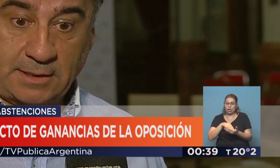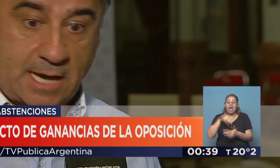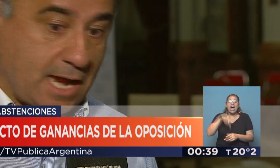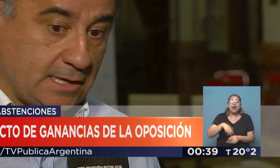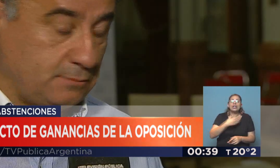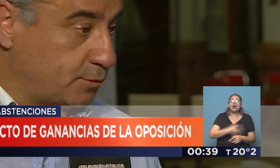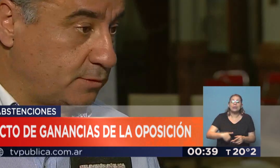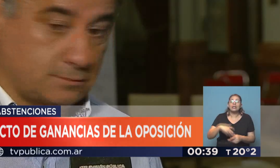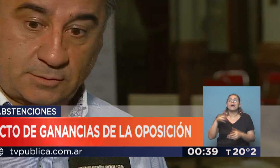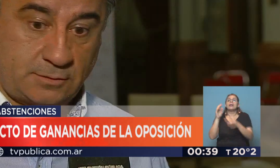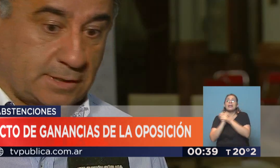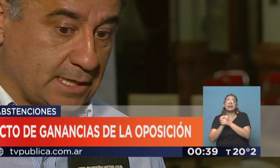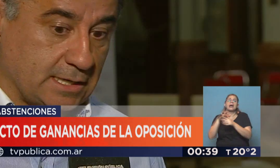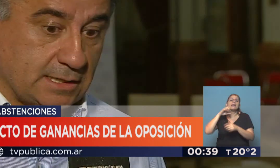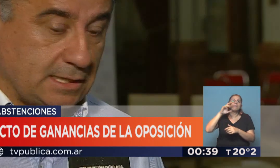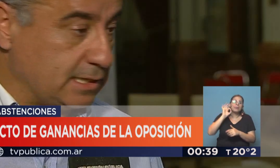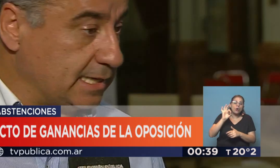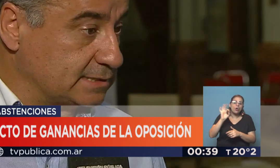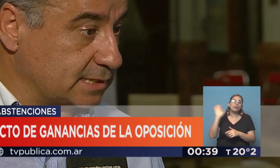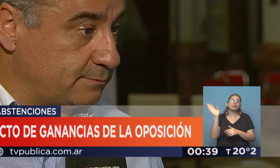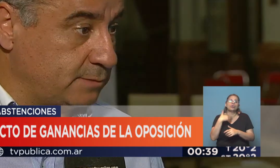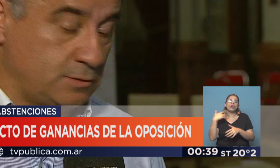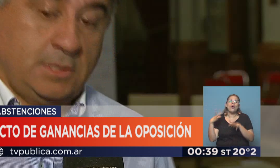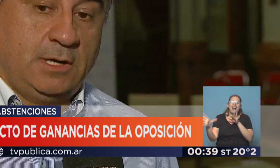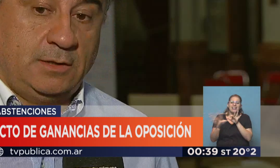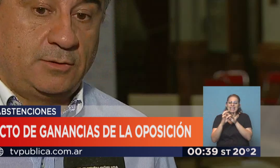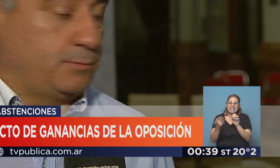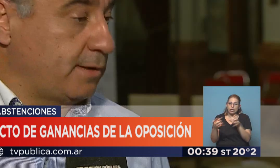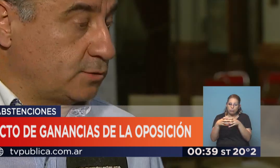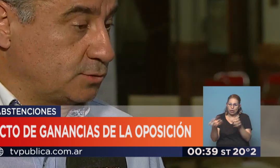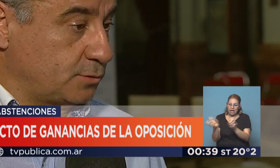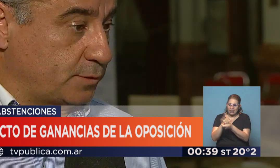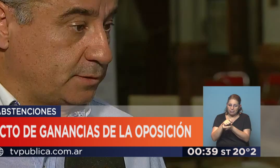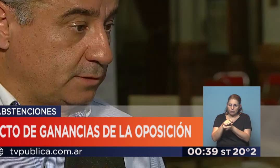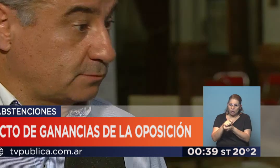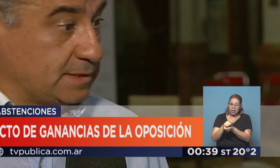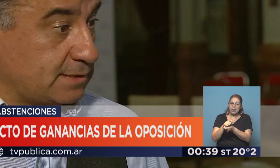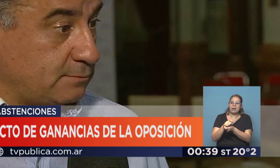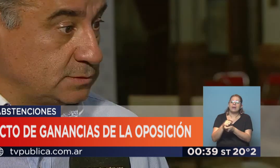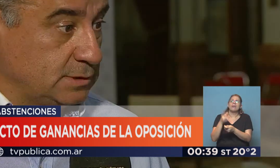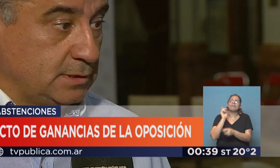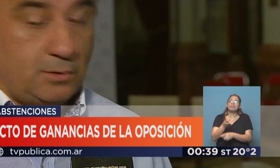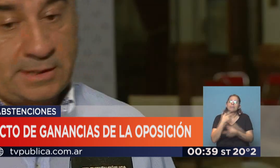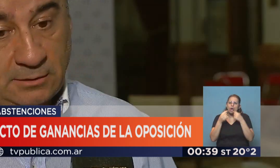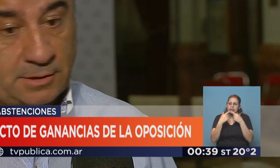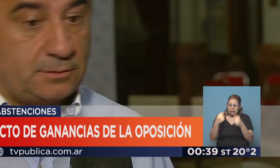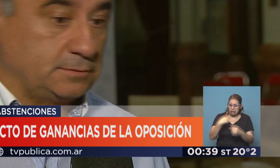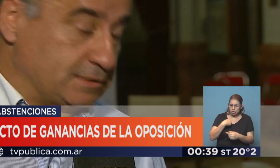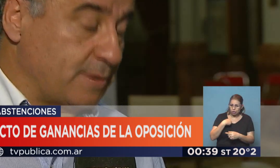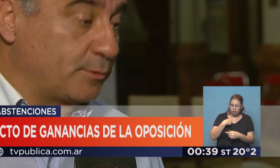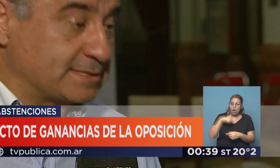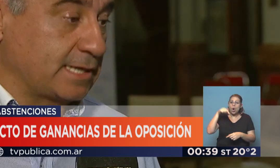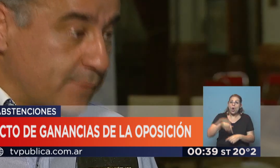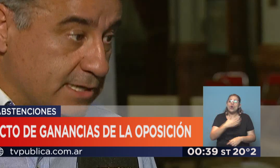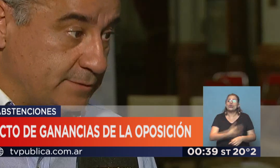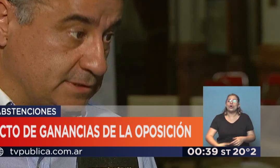los radicales, el PRO, todo lo que era la alianza Cambiemos, nos golpeaba a nosotros porque no lo actualizábamos. Hoy en el gobierno es